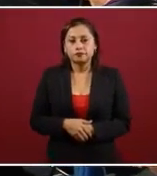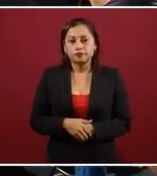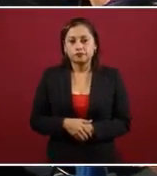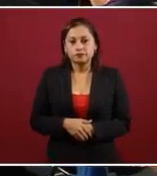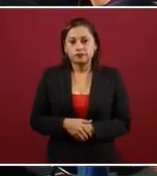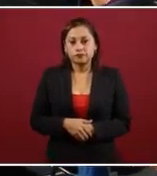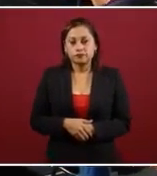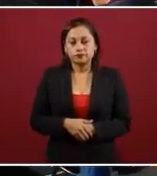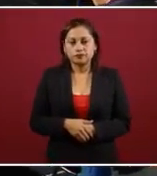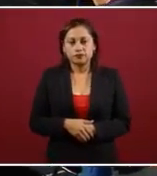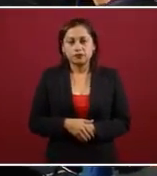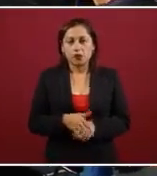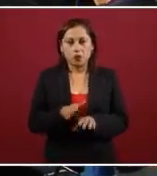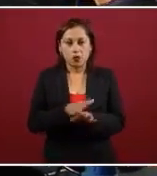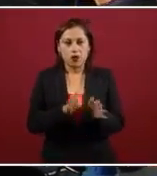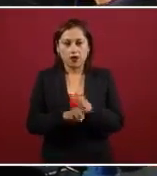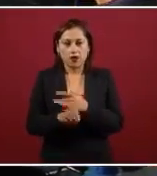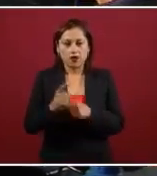hacer una autopista,